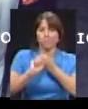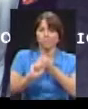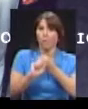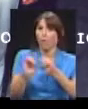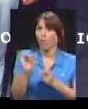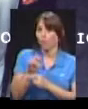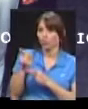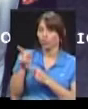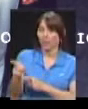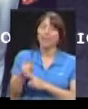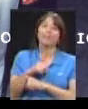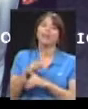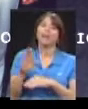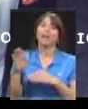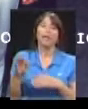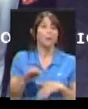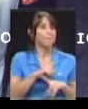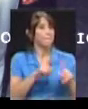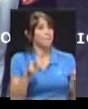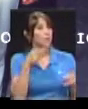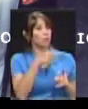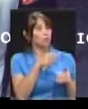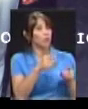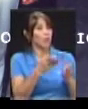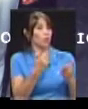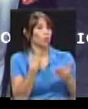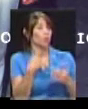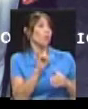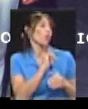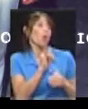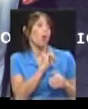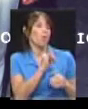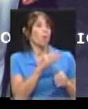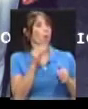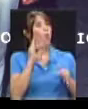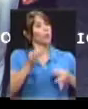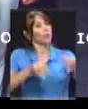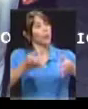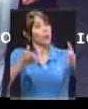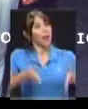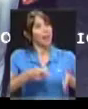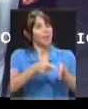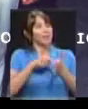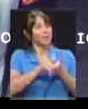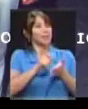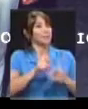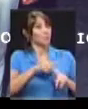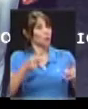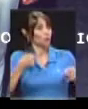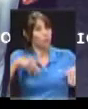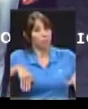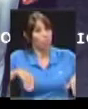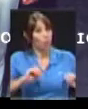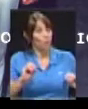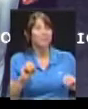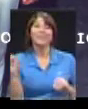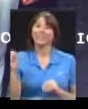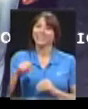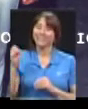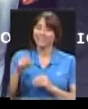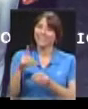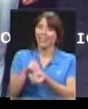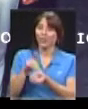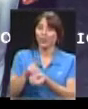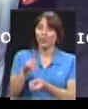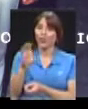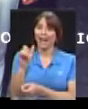mantuvo se lo durante toda su vida. En su tribunal de tesis y yo no. Bueno, sí, él fue uno de mis lectores y ahí tengo una